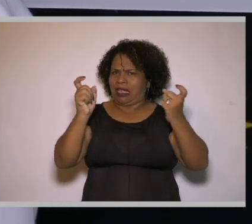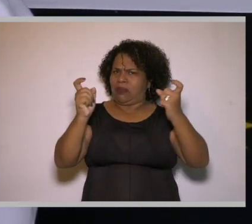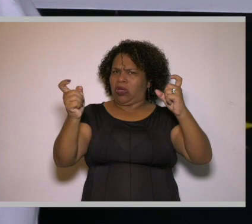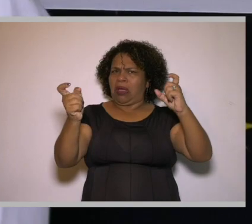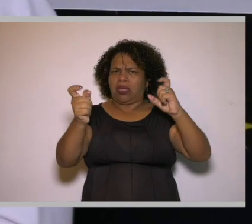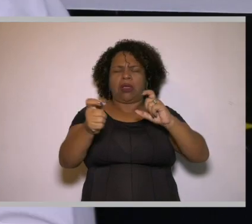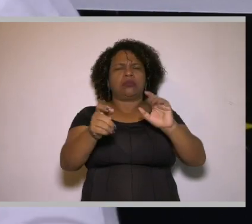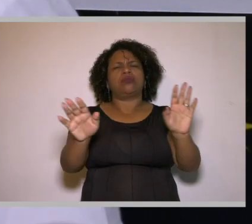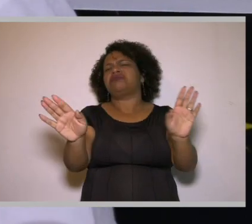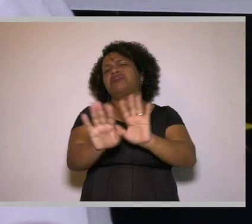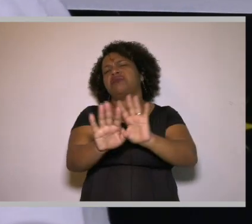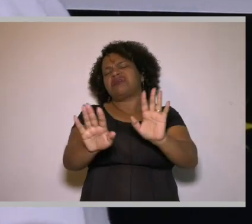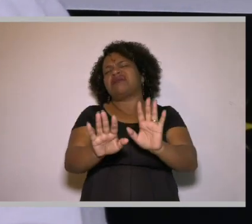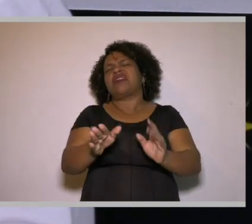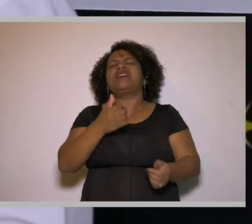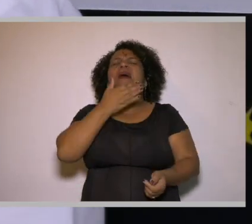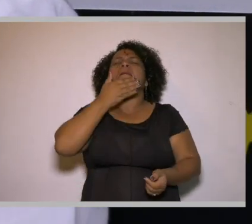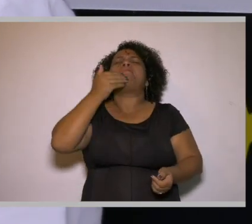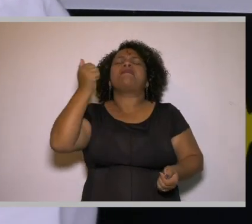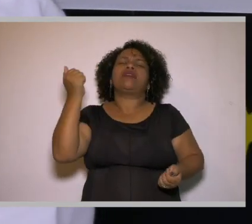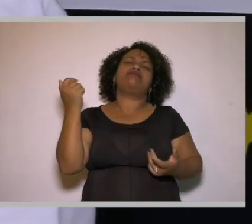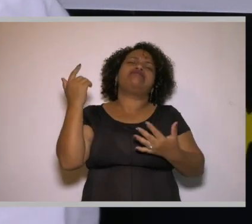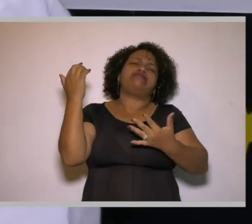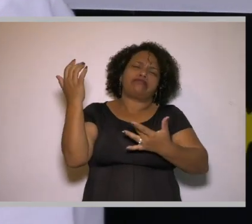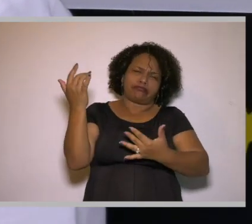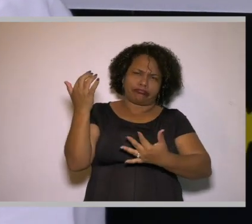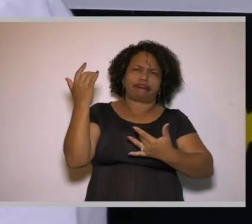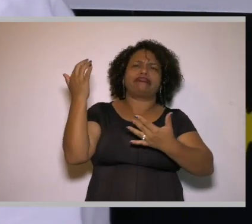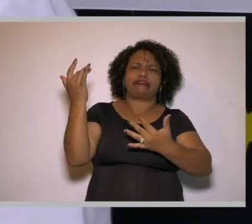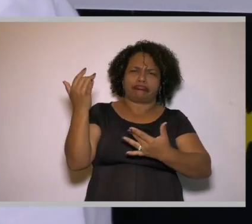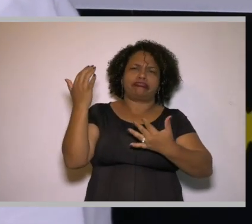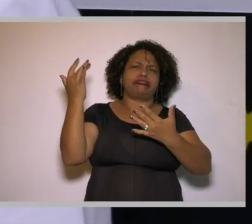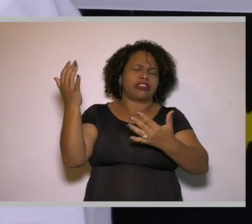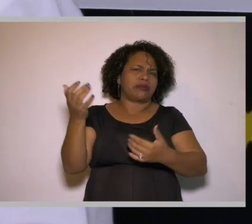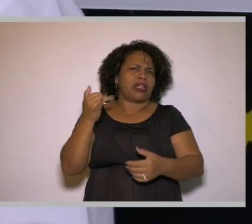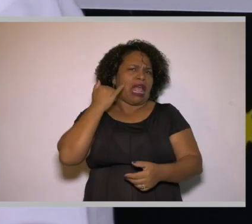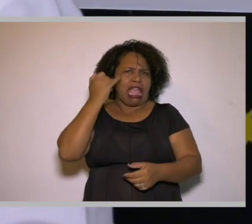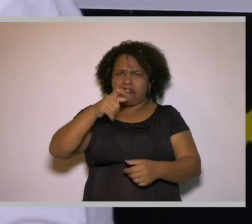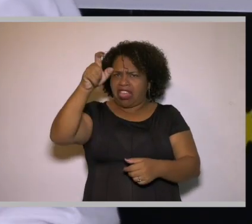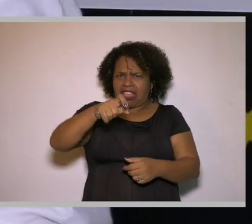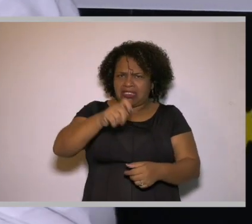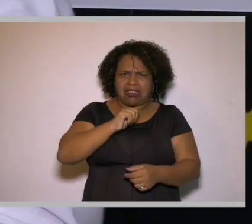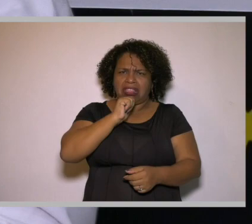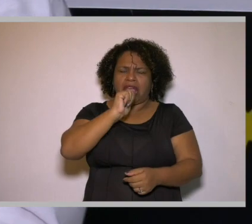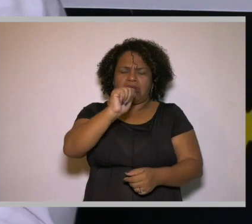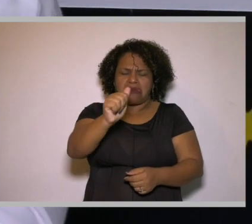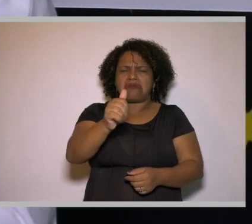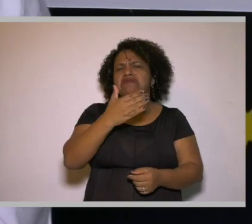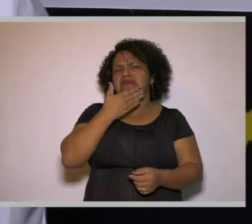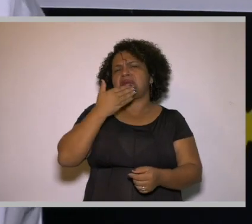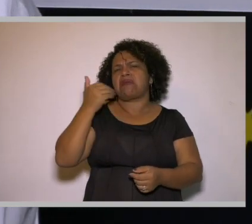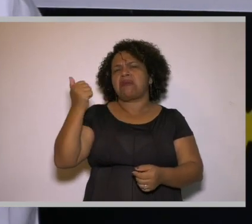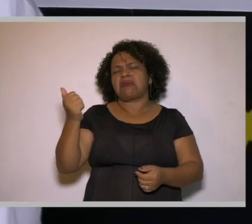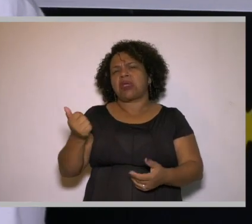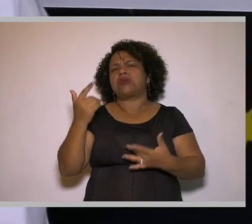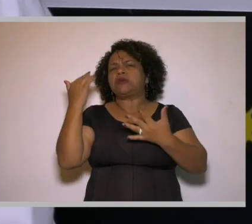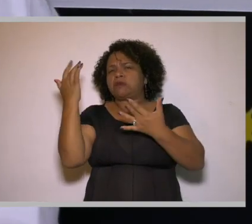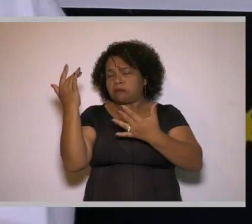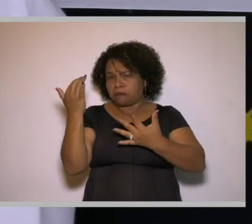importante que nosotros tomemos en cuenta que los niños deben ser dejados un poquito más de